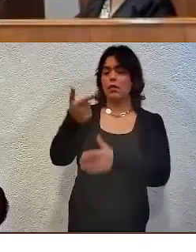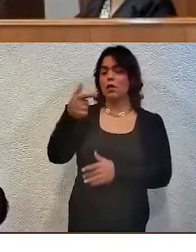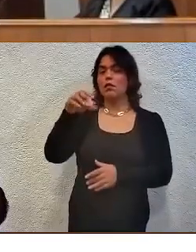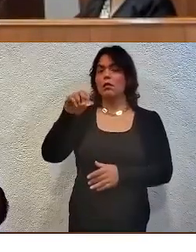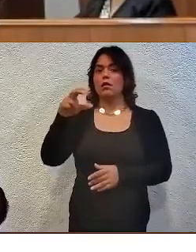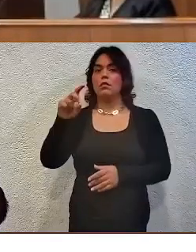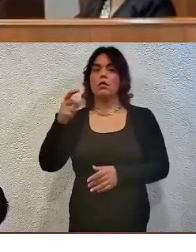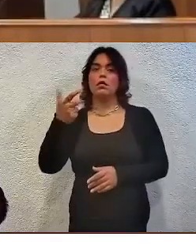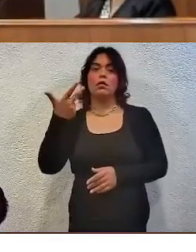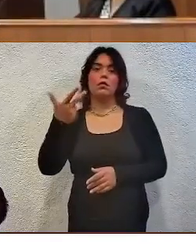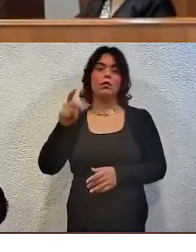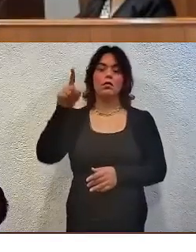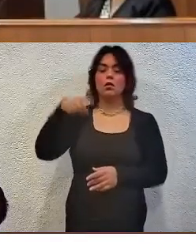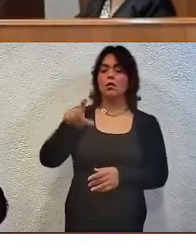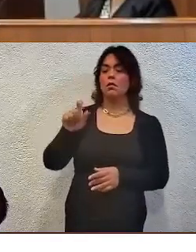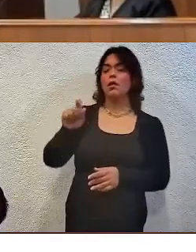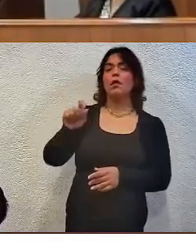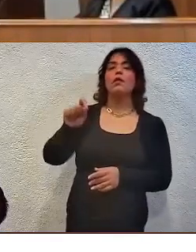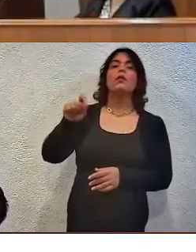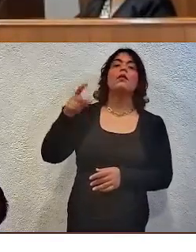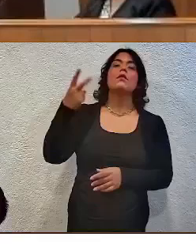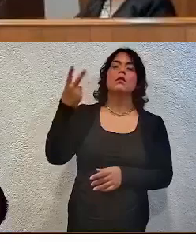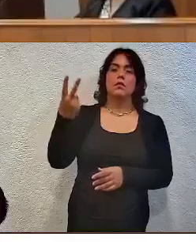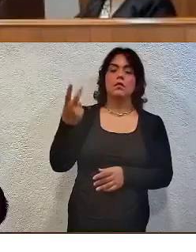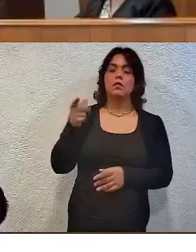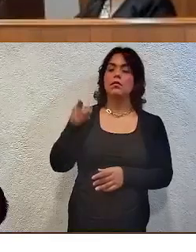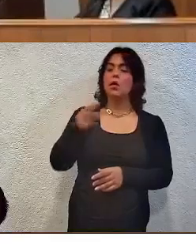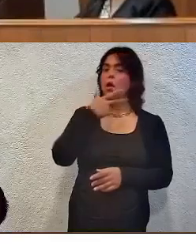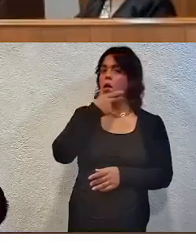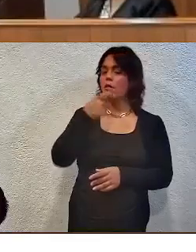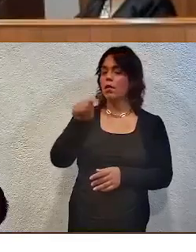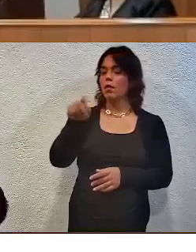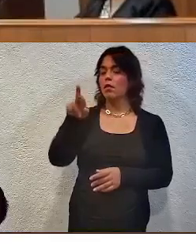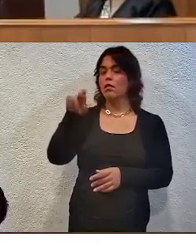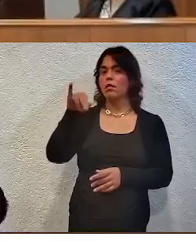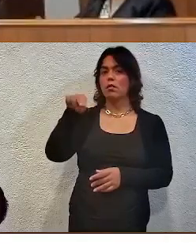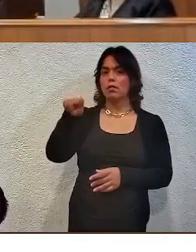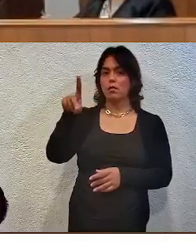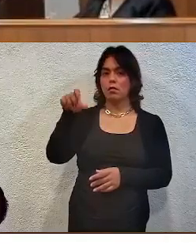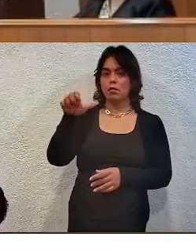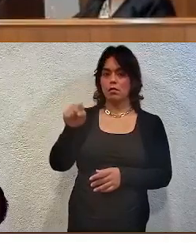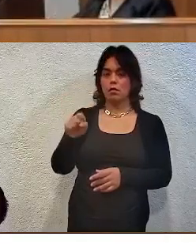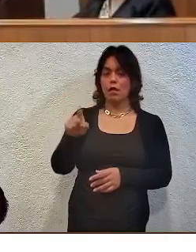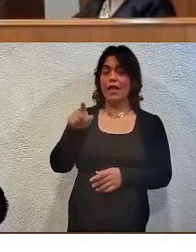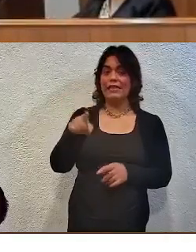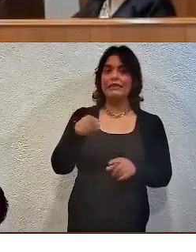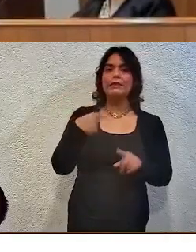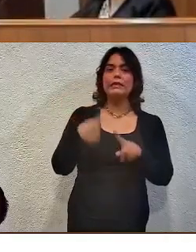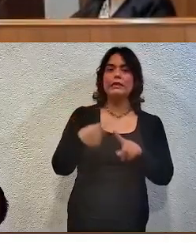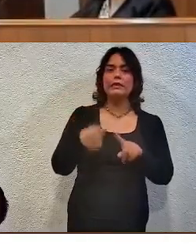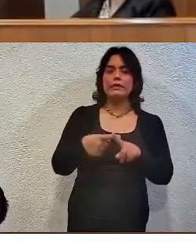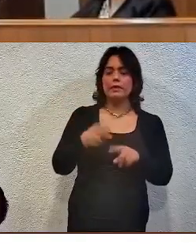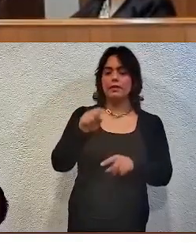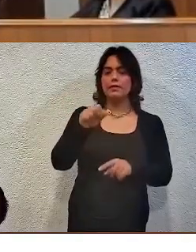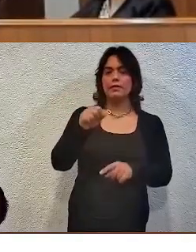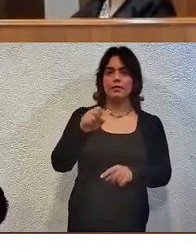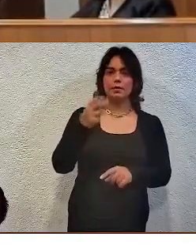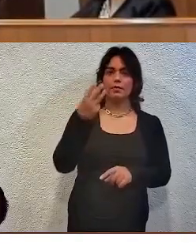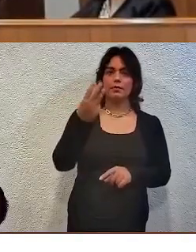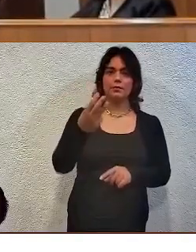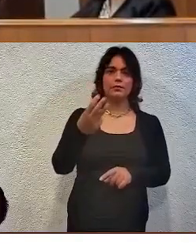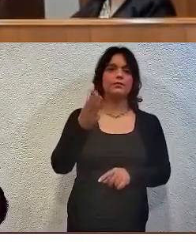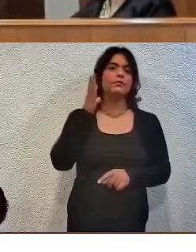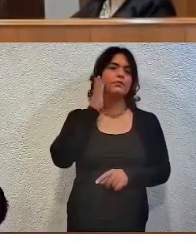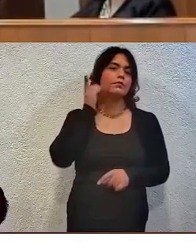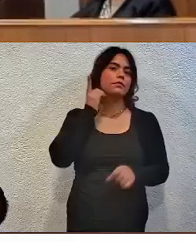038, diagonal 2022, promovido por el ciudadano Trinidad Almazán Aponte en contra de la 63ª legislatura del Congreso